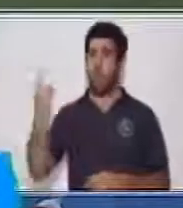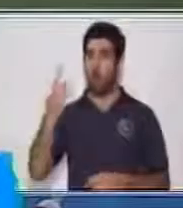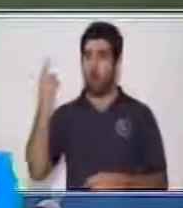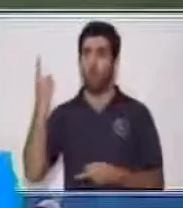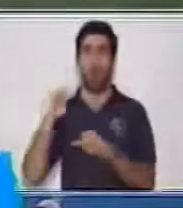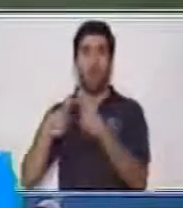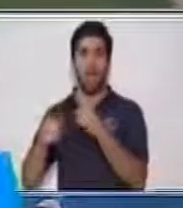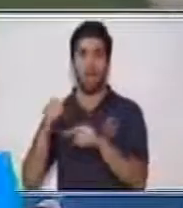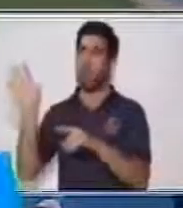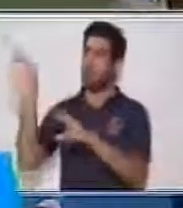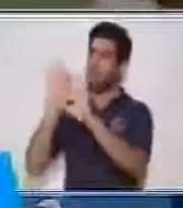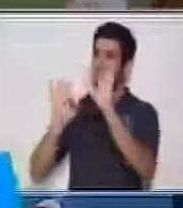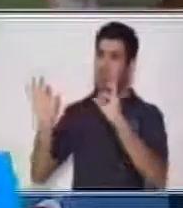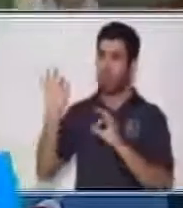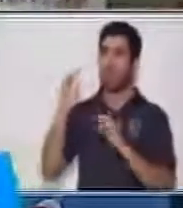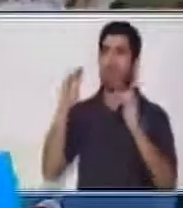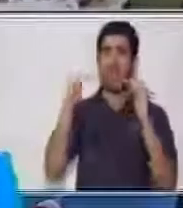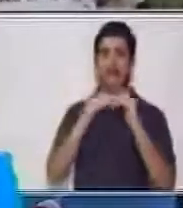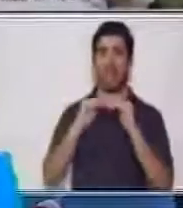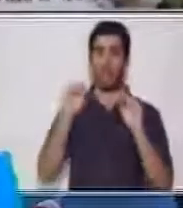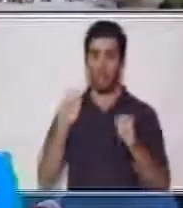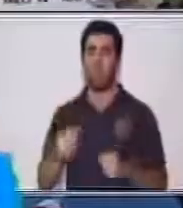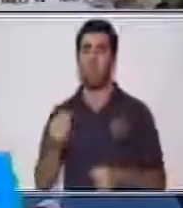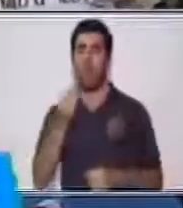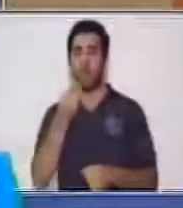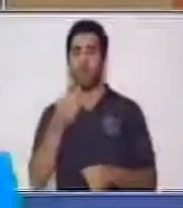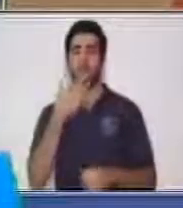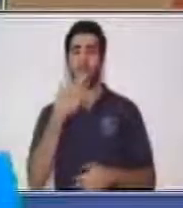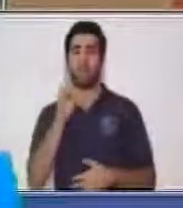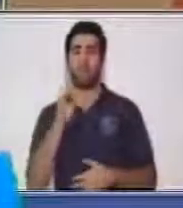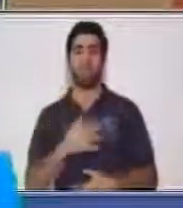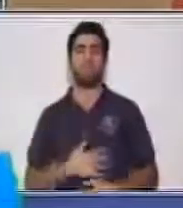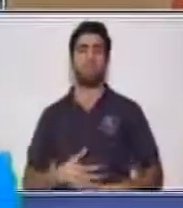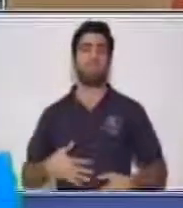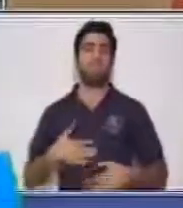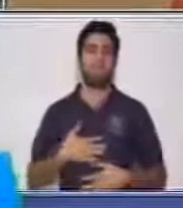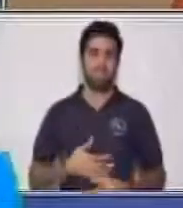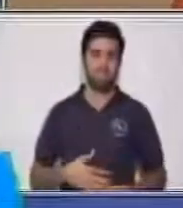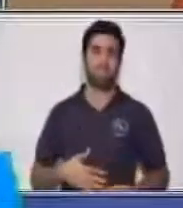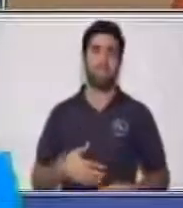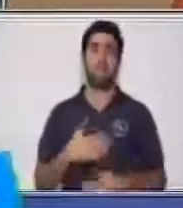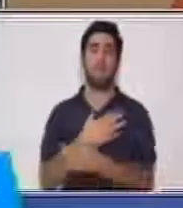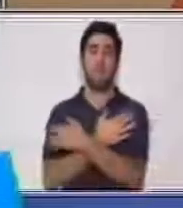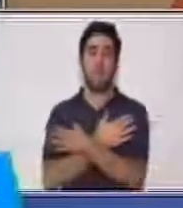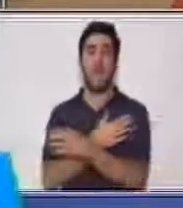para que llegaran a su casa y comieran un delicioso pastel de